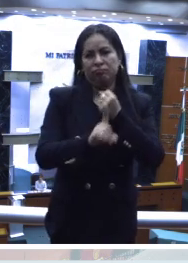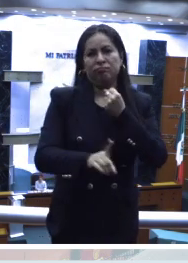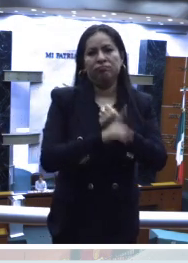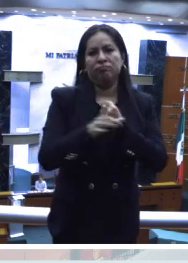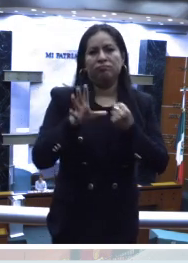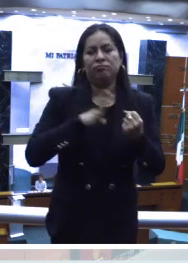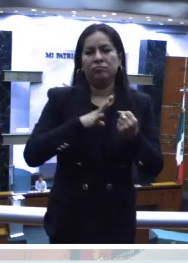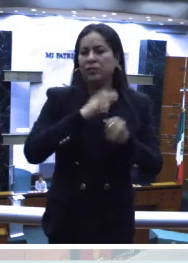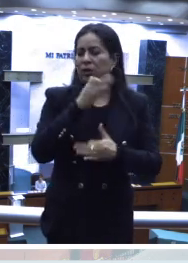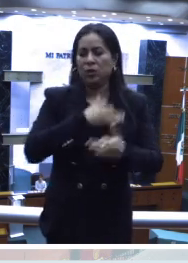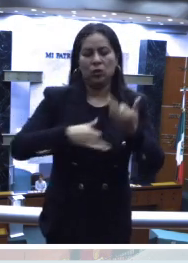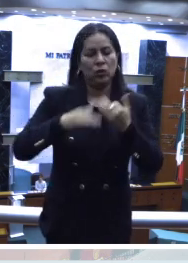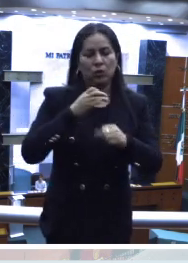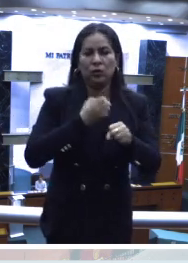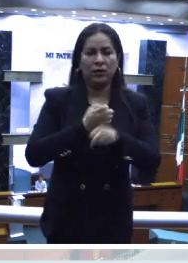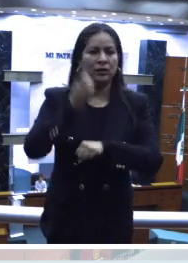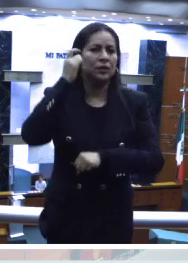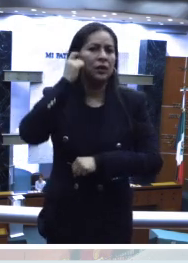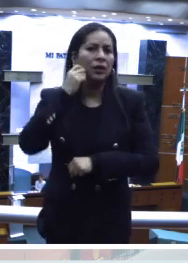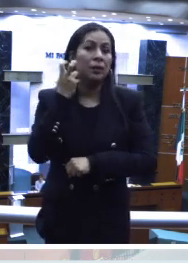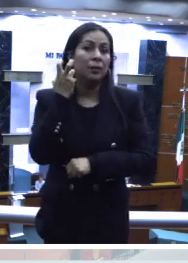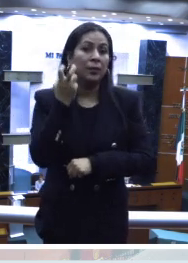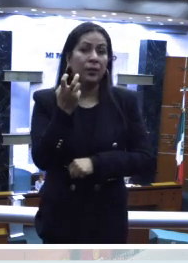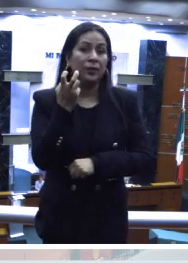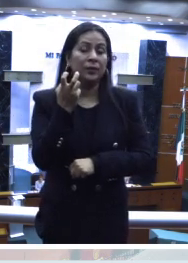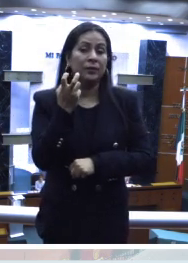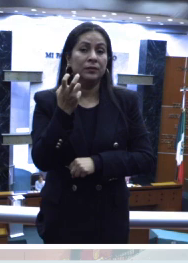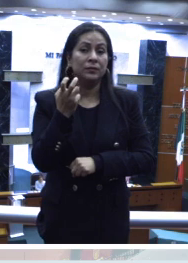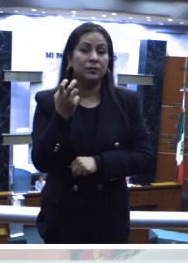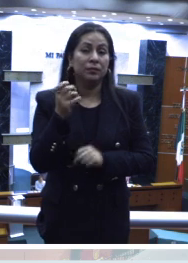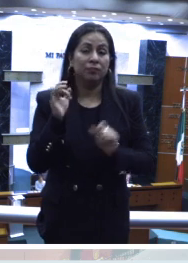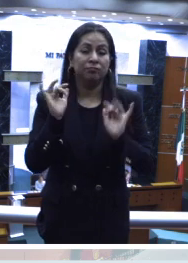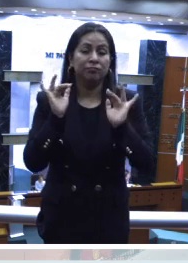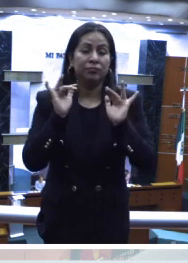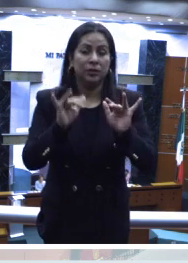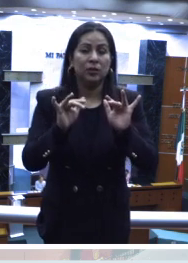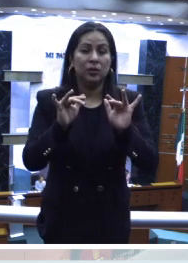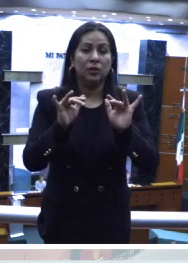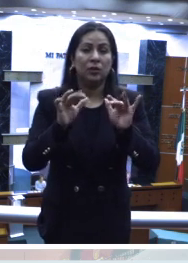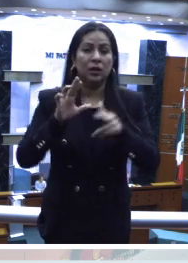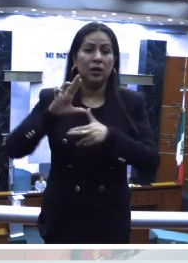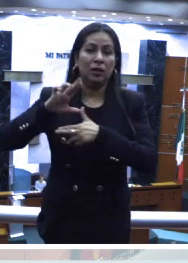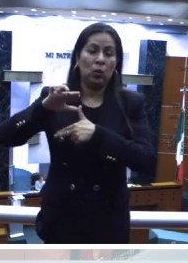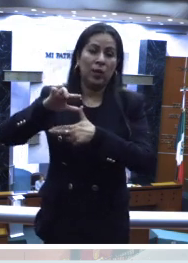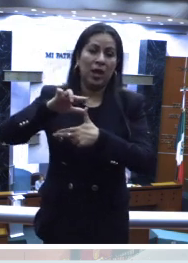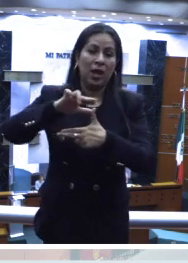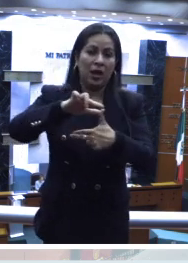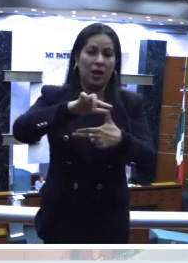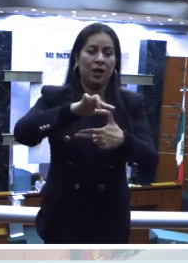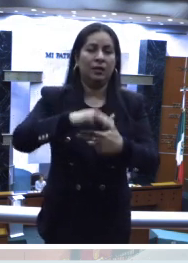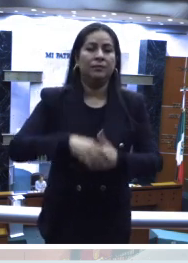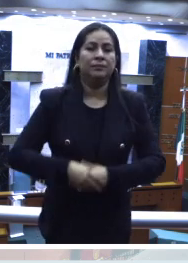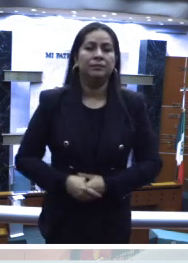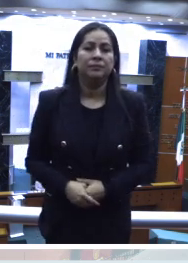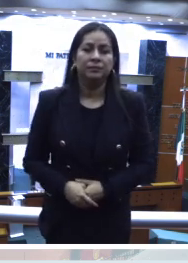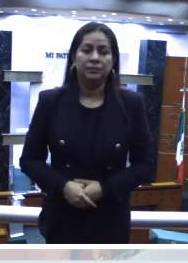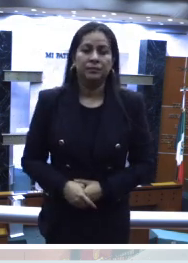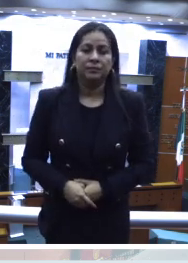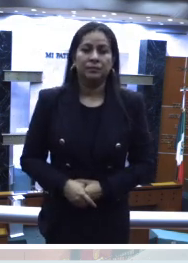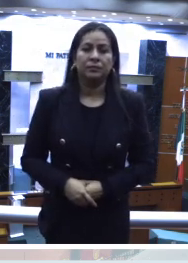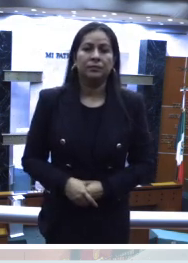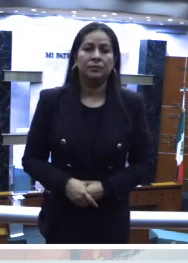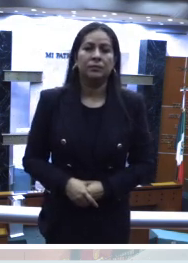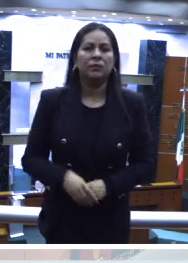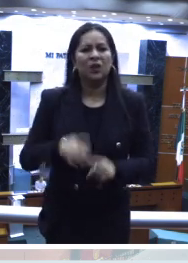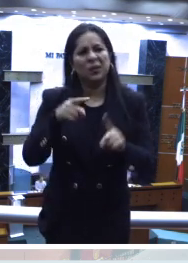en todo nuestro estado por este impacto del fenómeno hidrometeorológico John